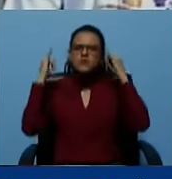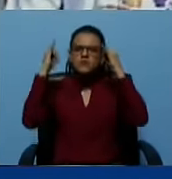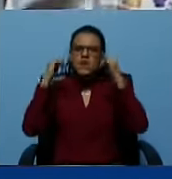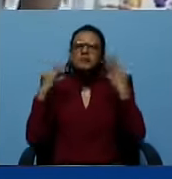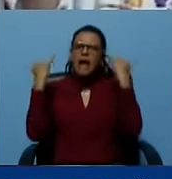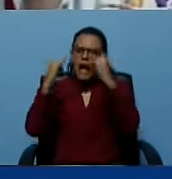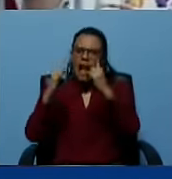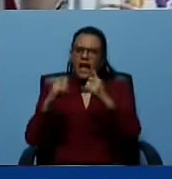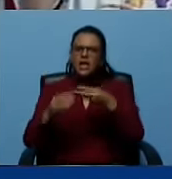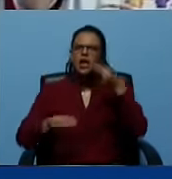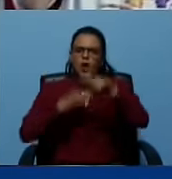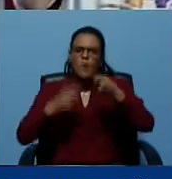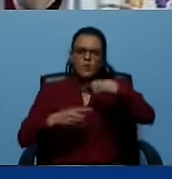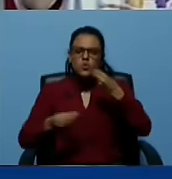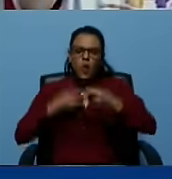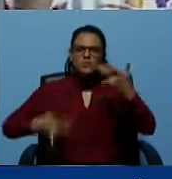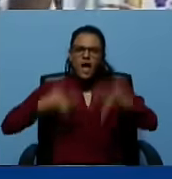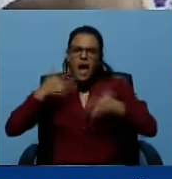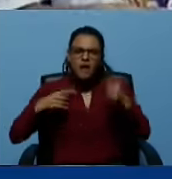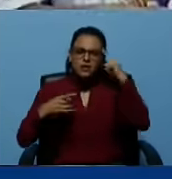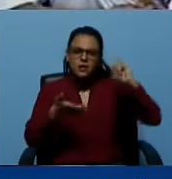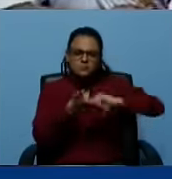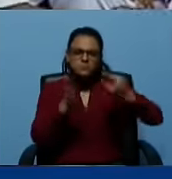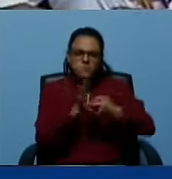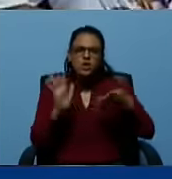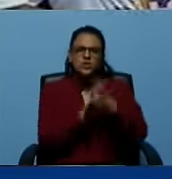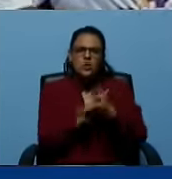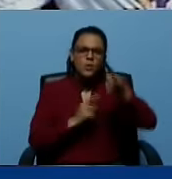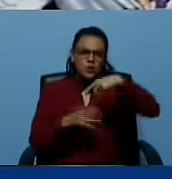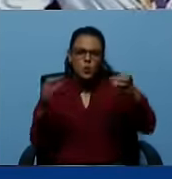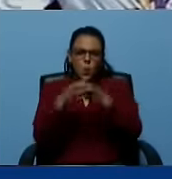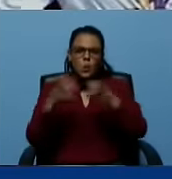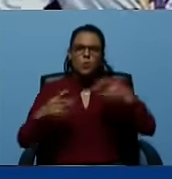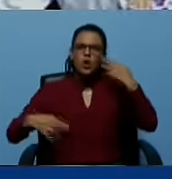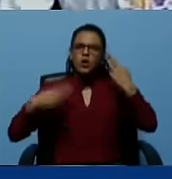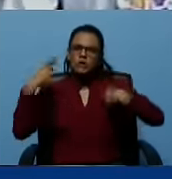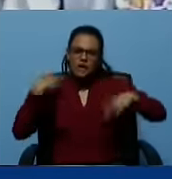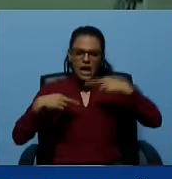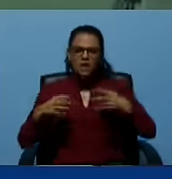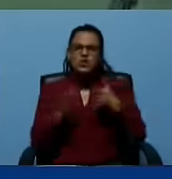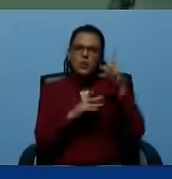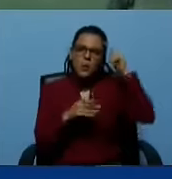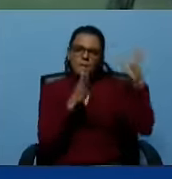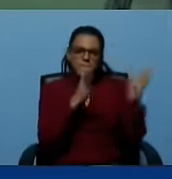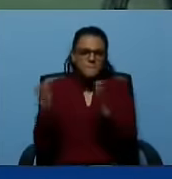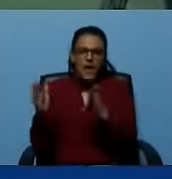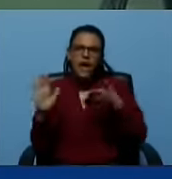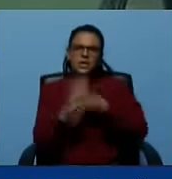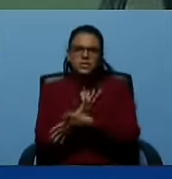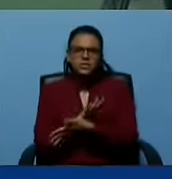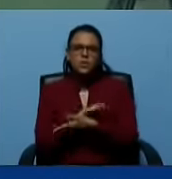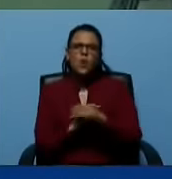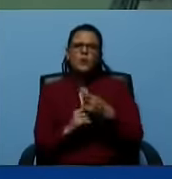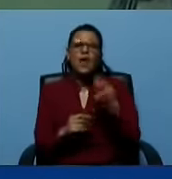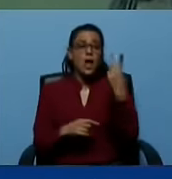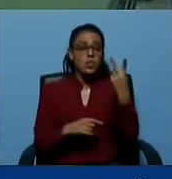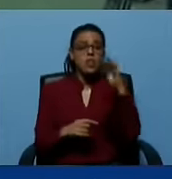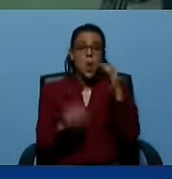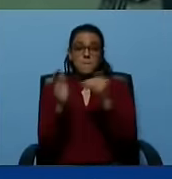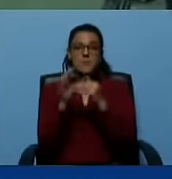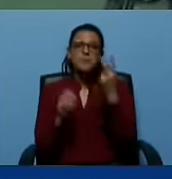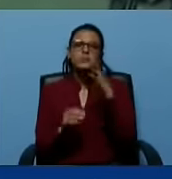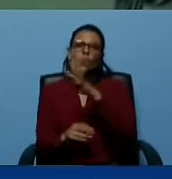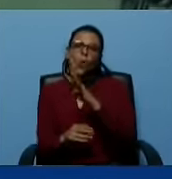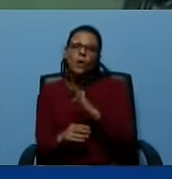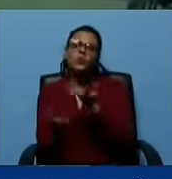Gran Misión Venezuela Joven junto al Movimiento Nacional de Recreadores este plan tan hermoso, Vacaciones 2024? Bueno,